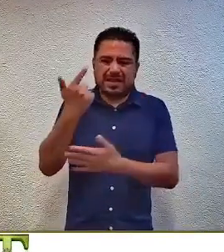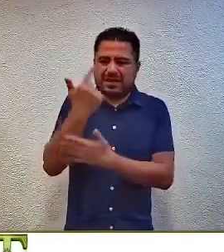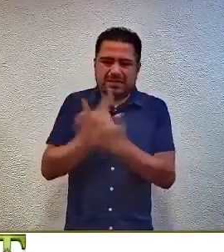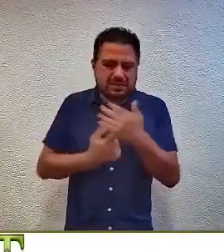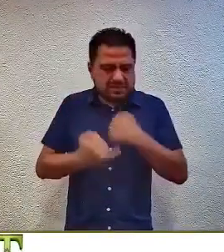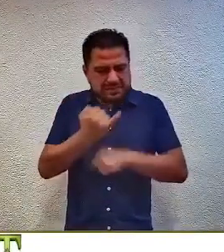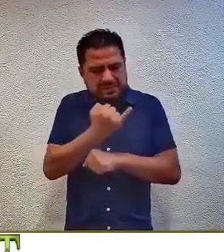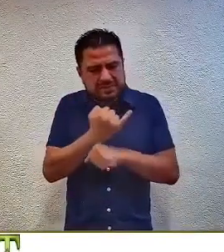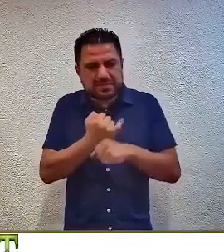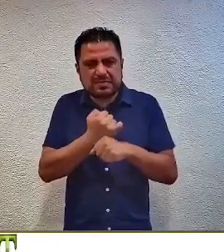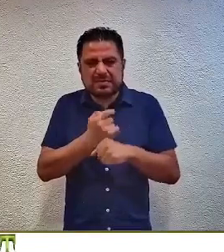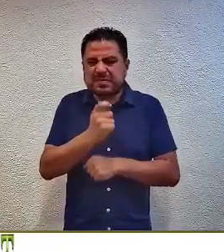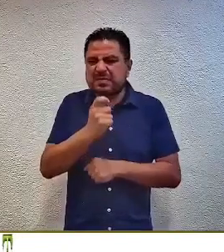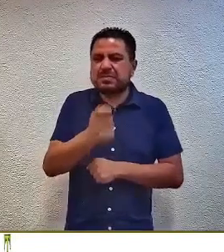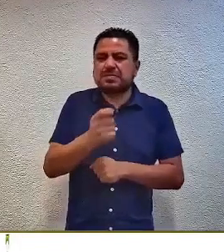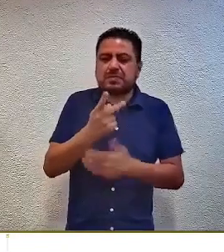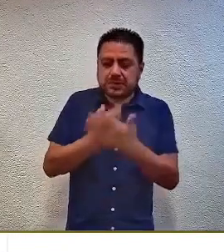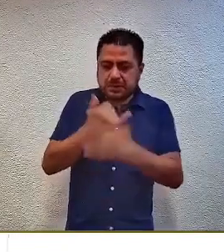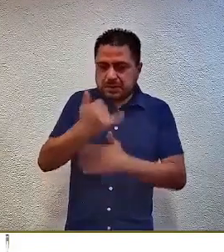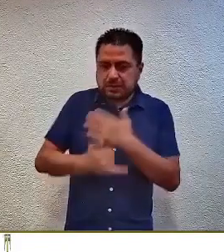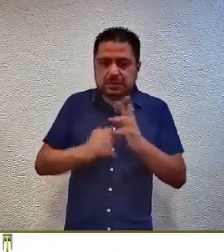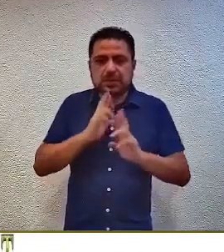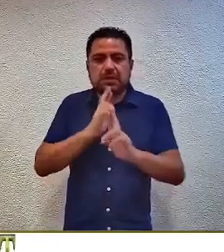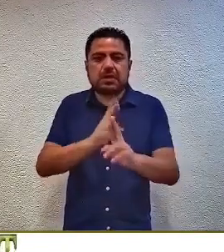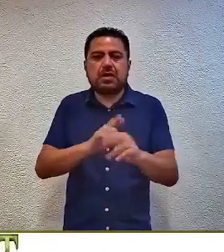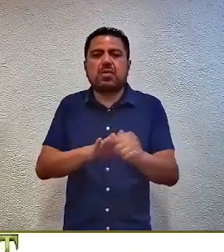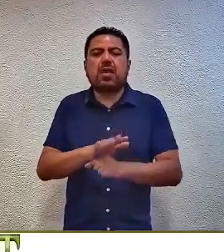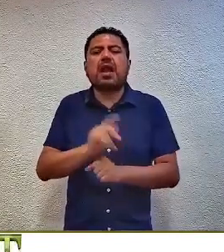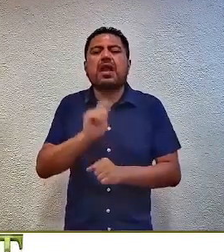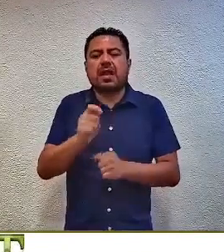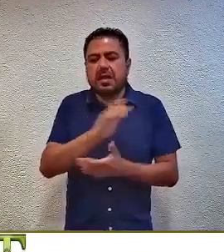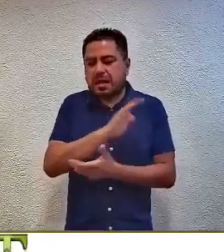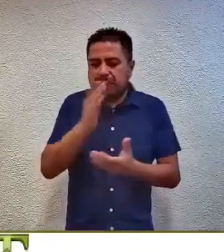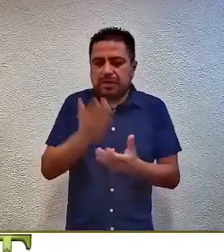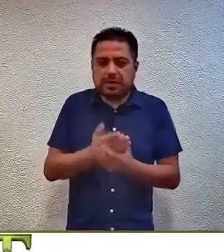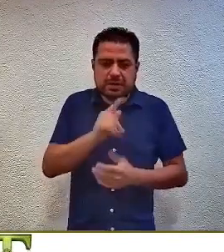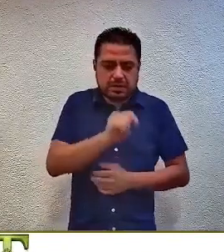analizar y resolver se trata de un proyecto de resolución relativo al expediente